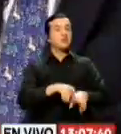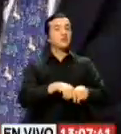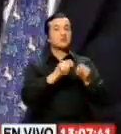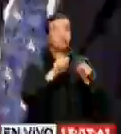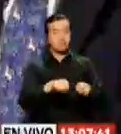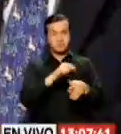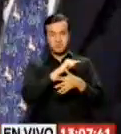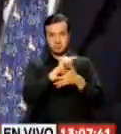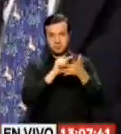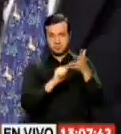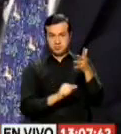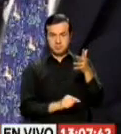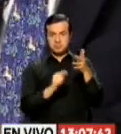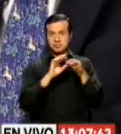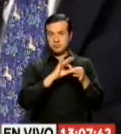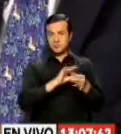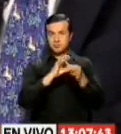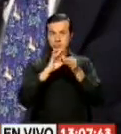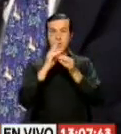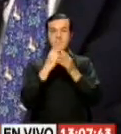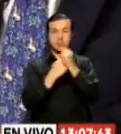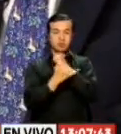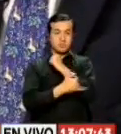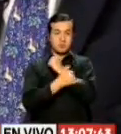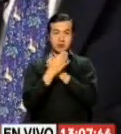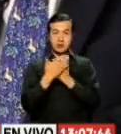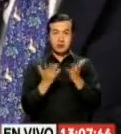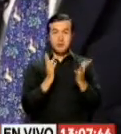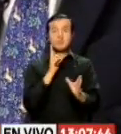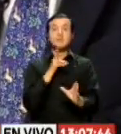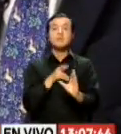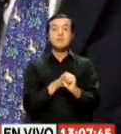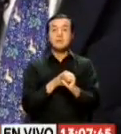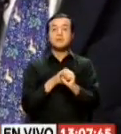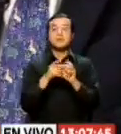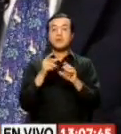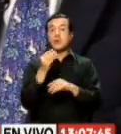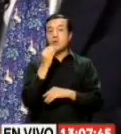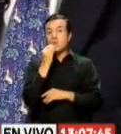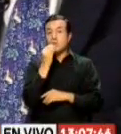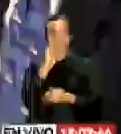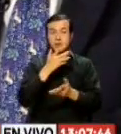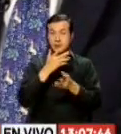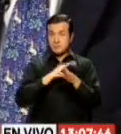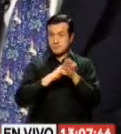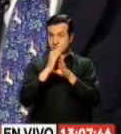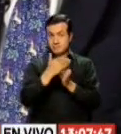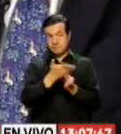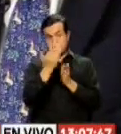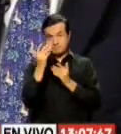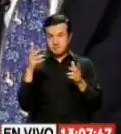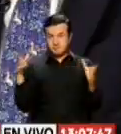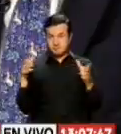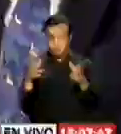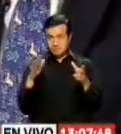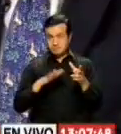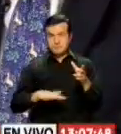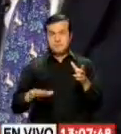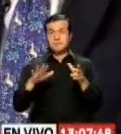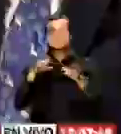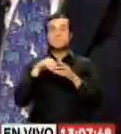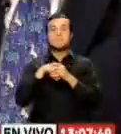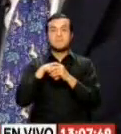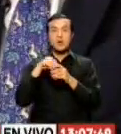suscribirán varios instrumentos bilaterales, tras lo cual participará de un banquete oficial ofrecido por su par chino en el